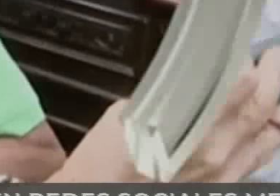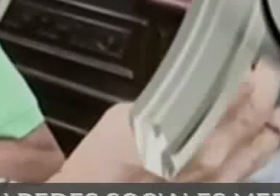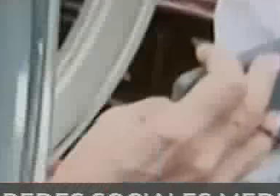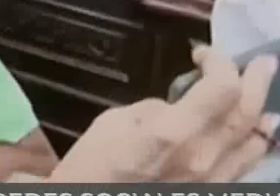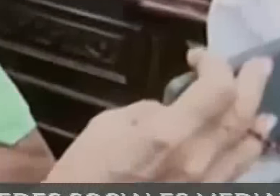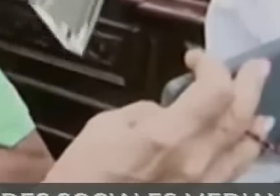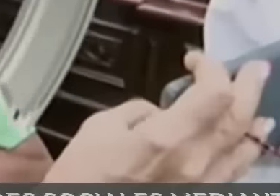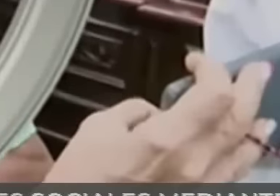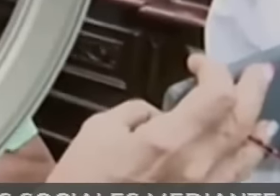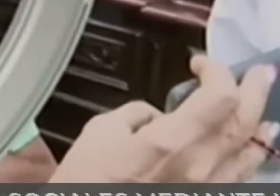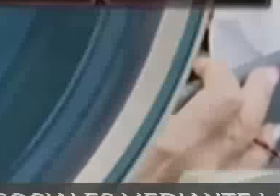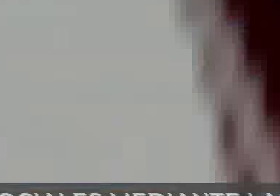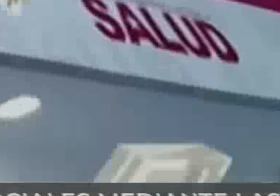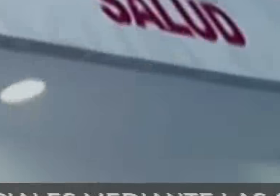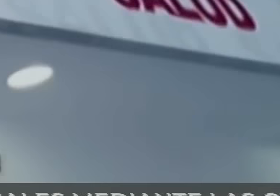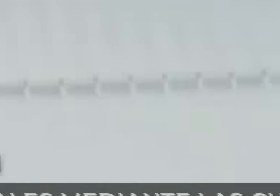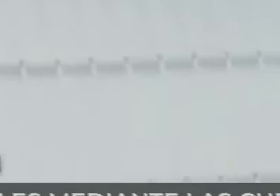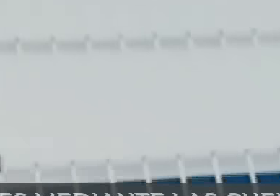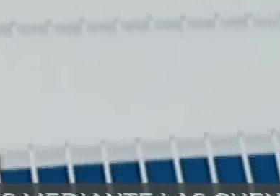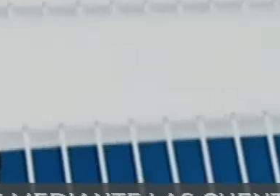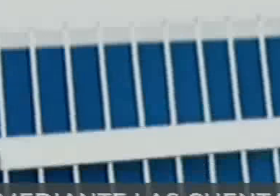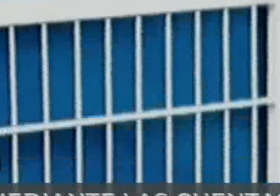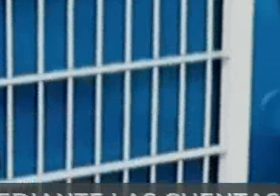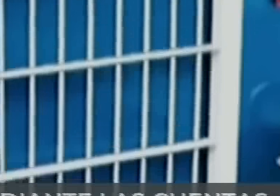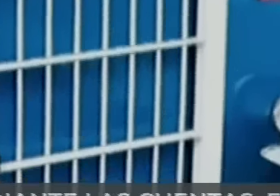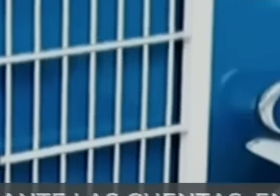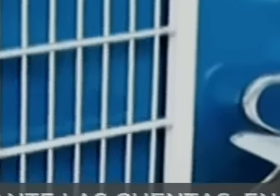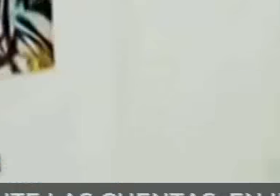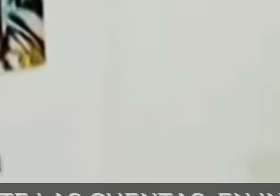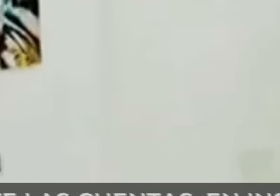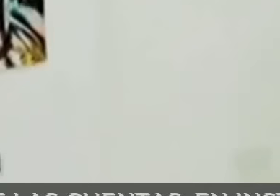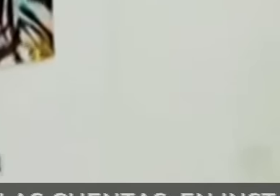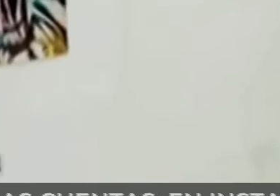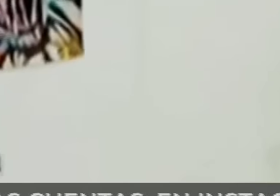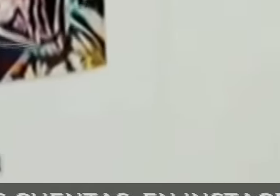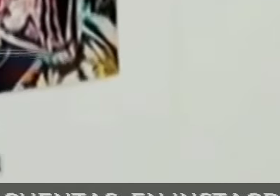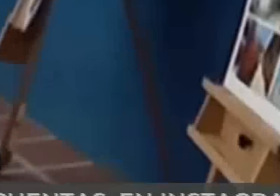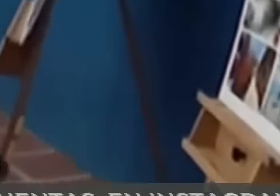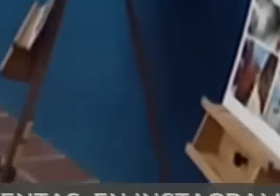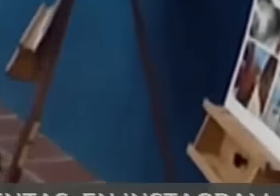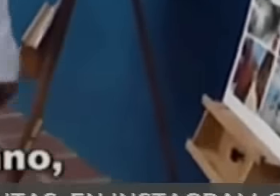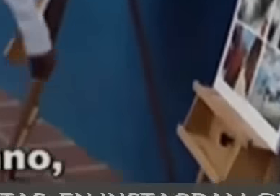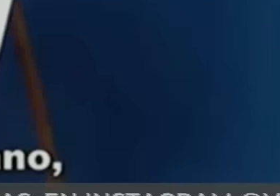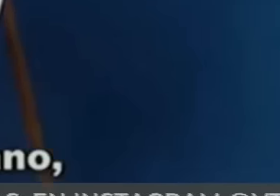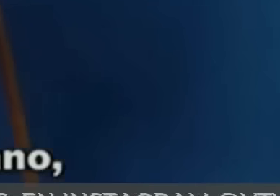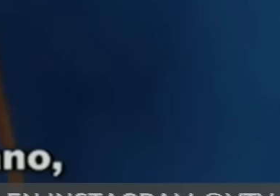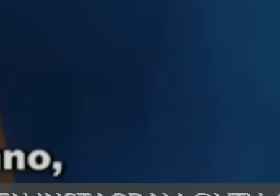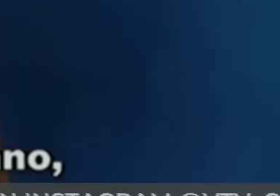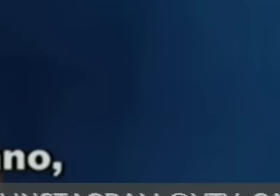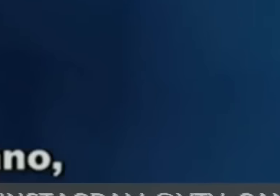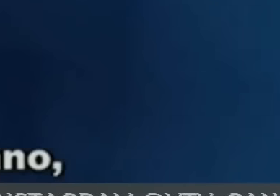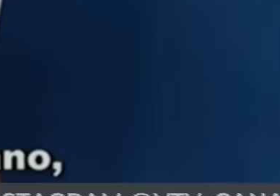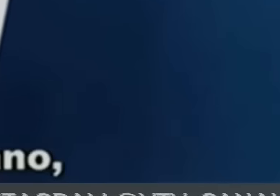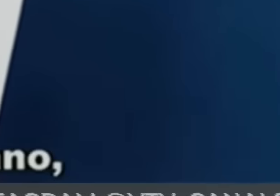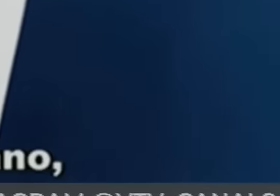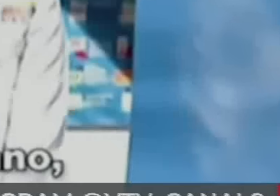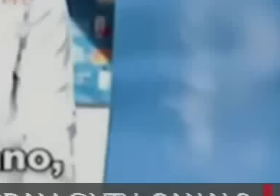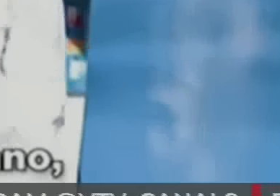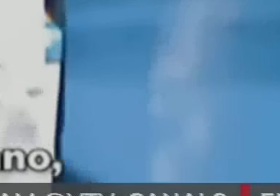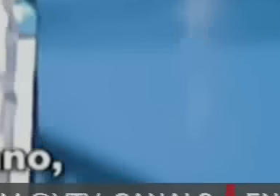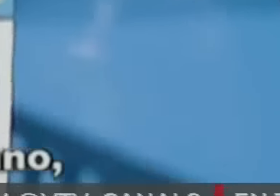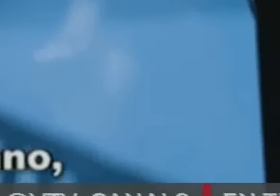siglo XXI. Miércoles. Con equipos de última tecnología para dar atención de calidad, pública y gratuita al